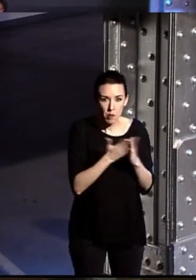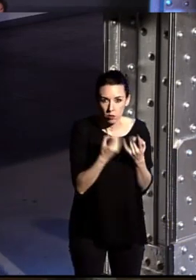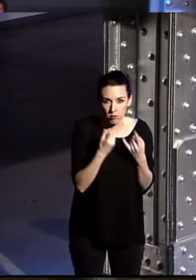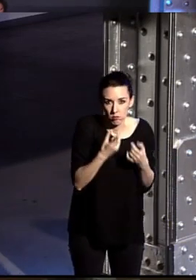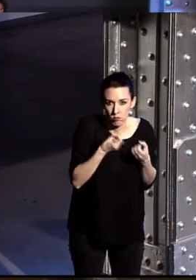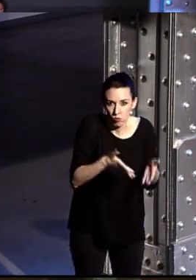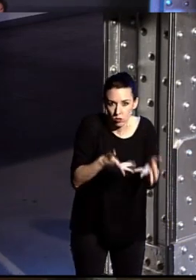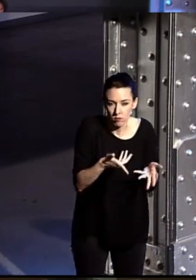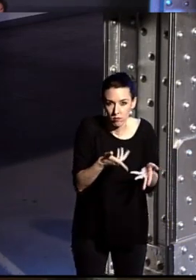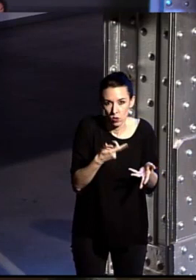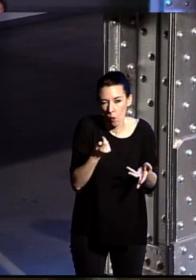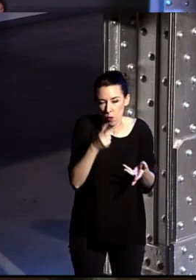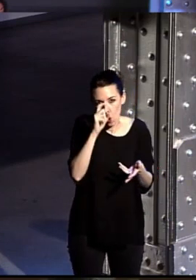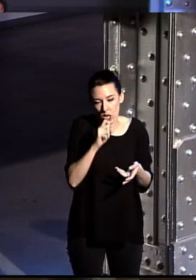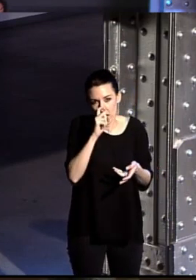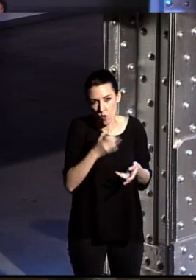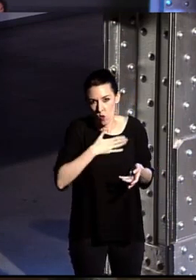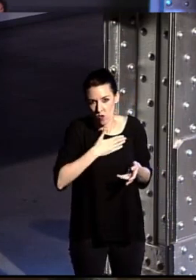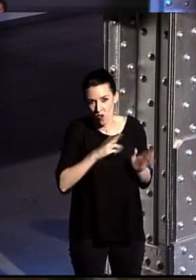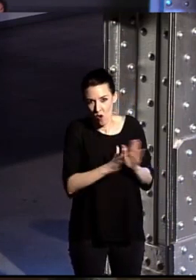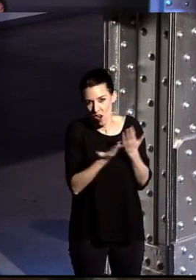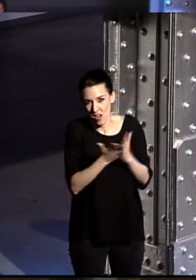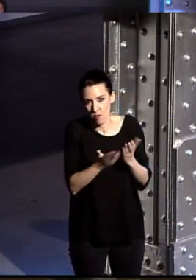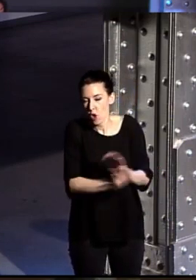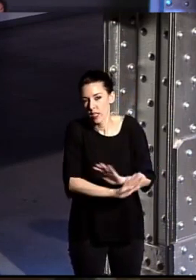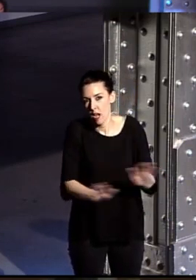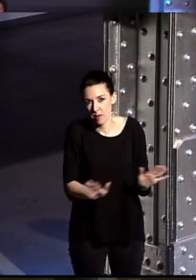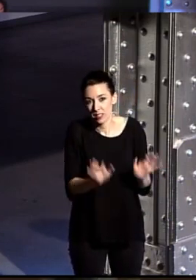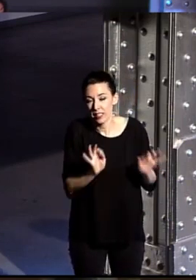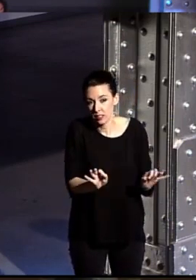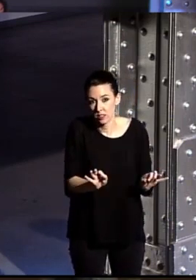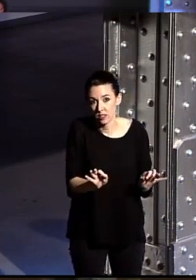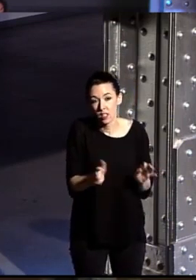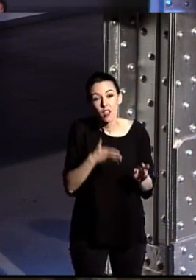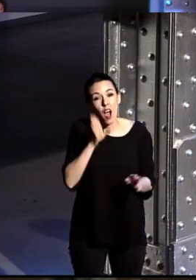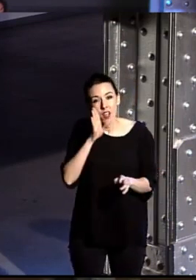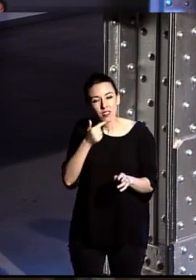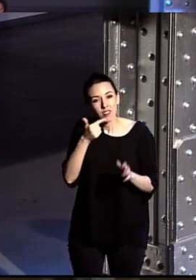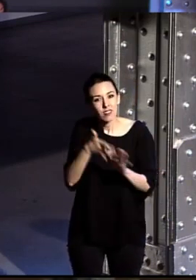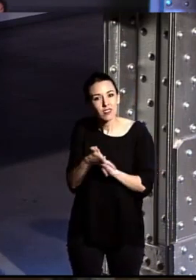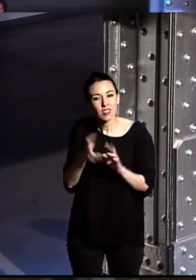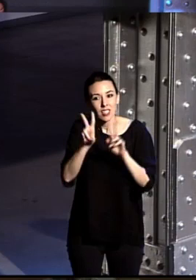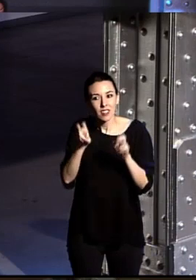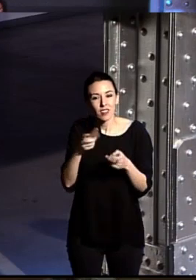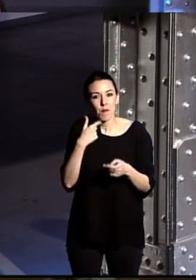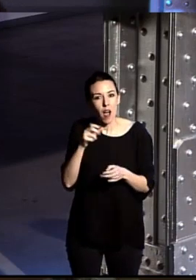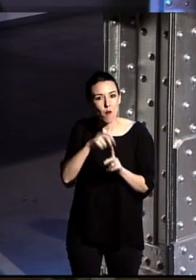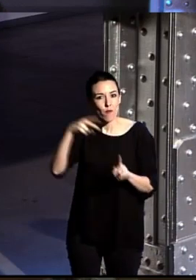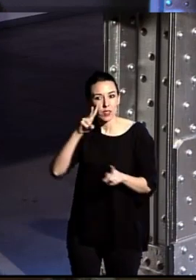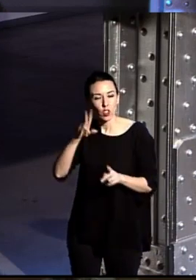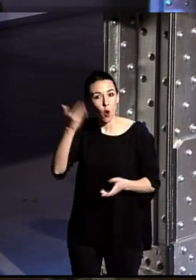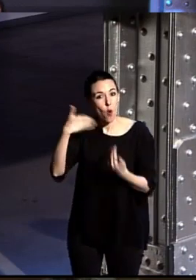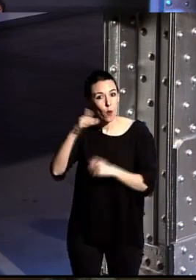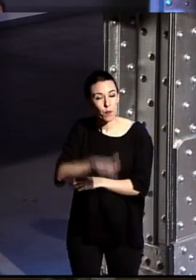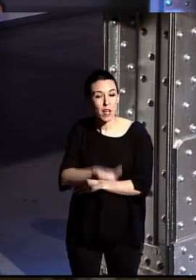pues me quedé un poco con el recuerdo del libro y es así. Y lo que comentabais un poco con mi visión de cuando era